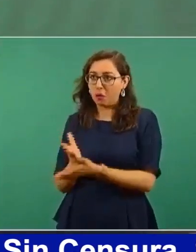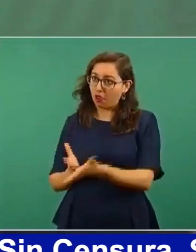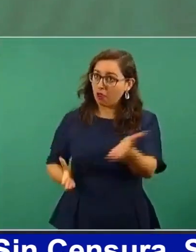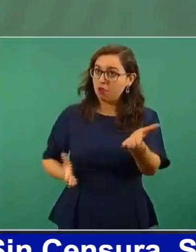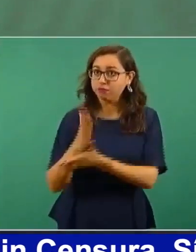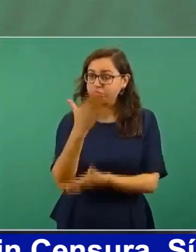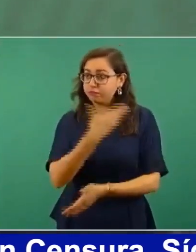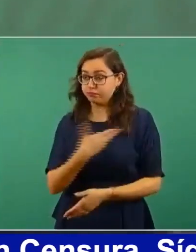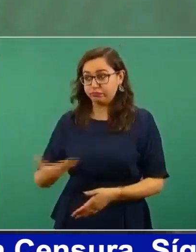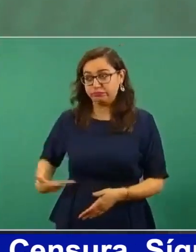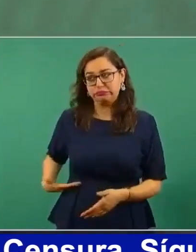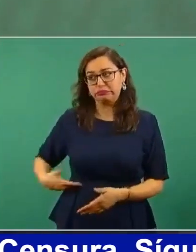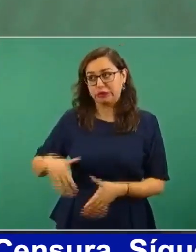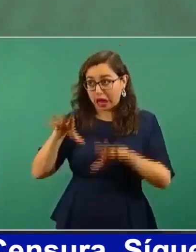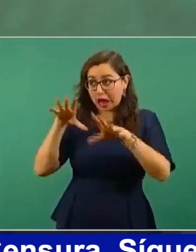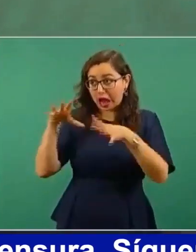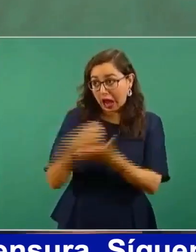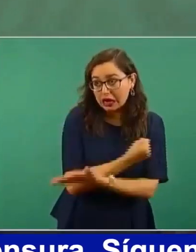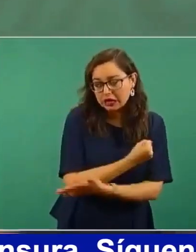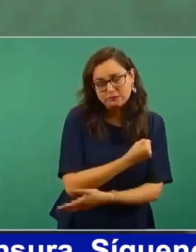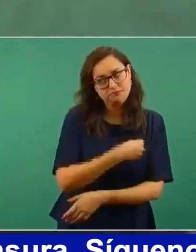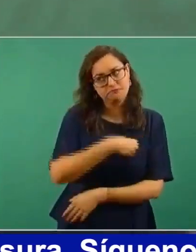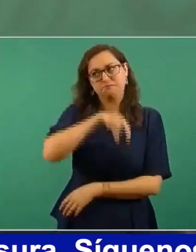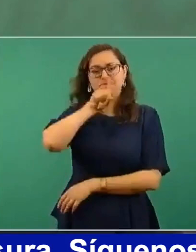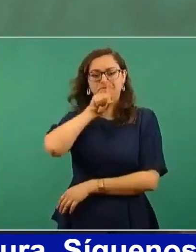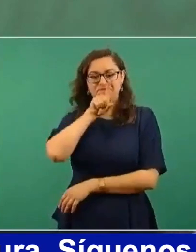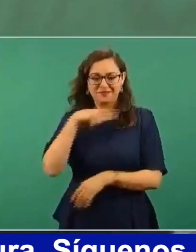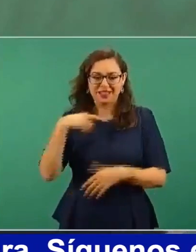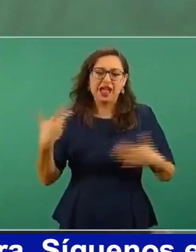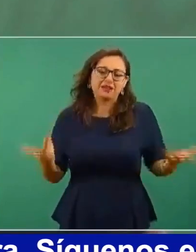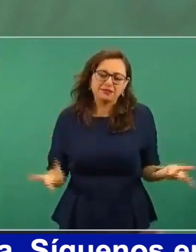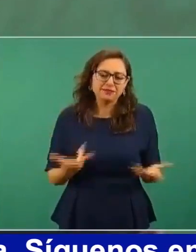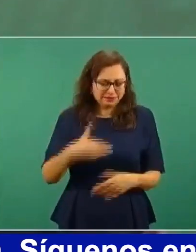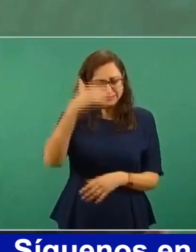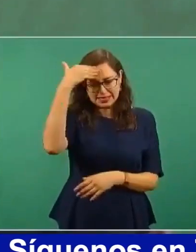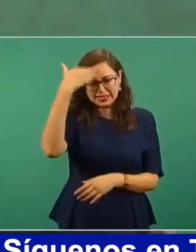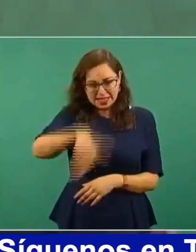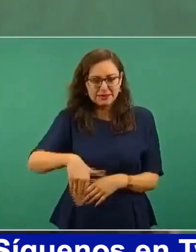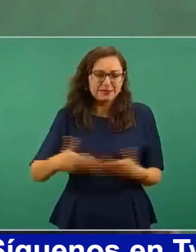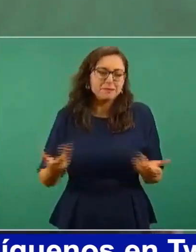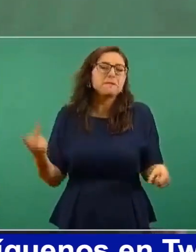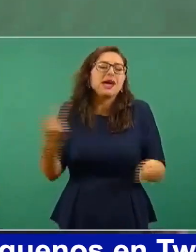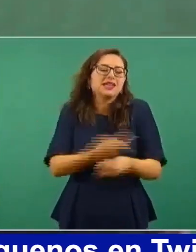Y ya saben ustedes lo que hicieron, se robaron la elección presidencial.